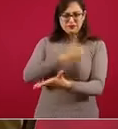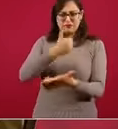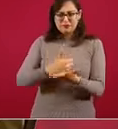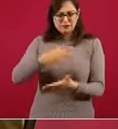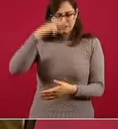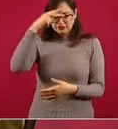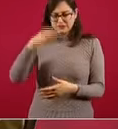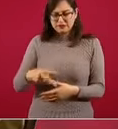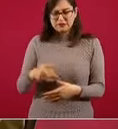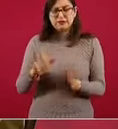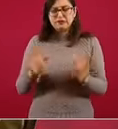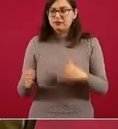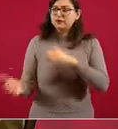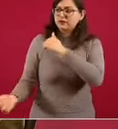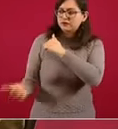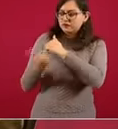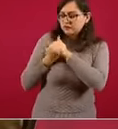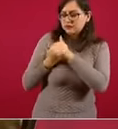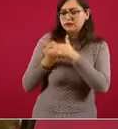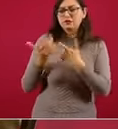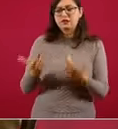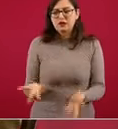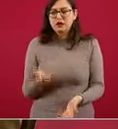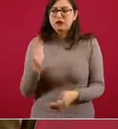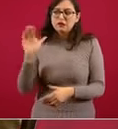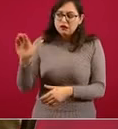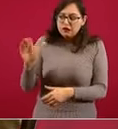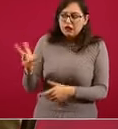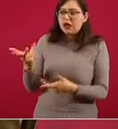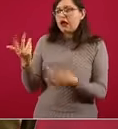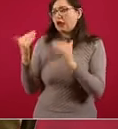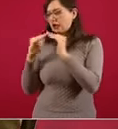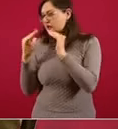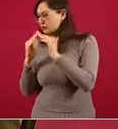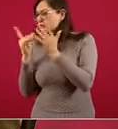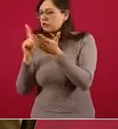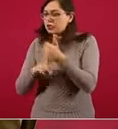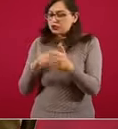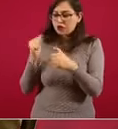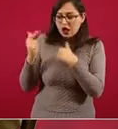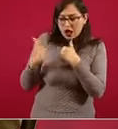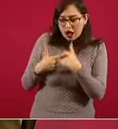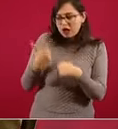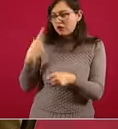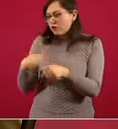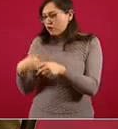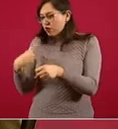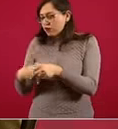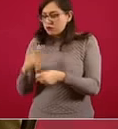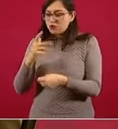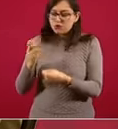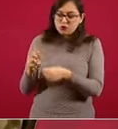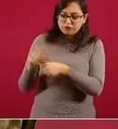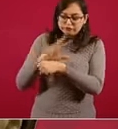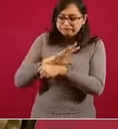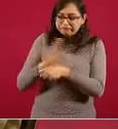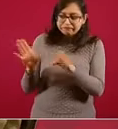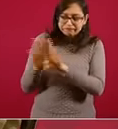la casa a preguntar si hay gente de riesgo, si han tenido cuadros sospechosos de COVID.